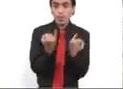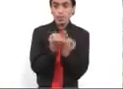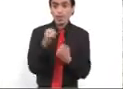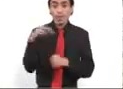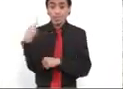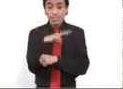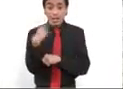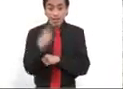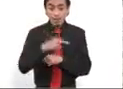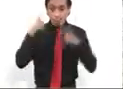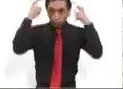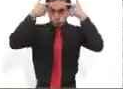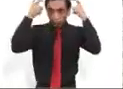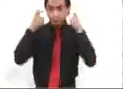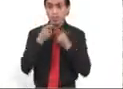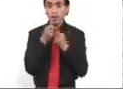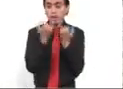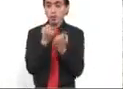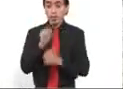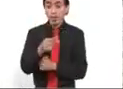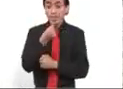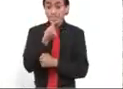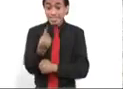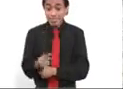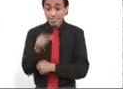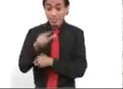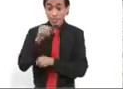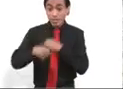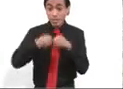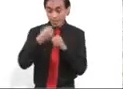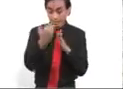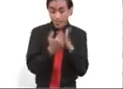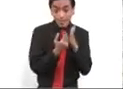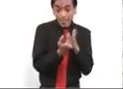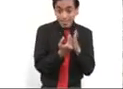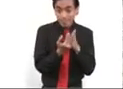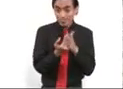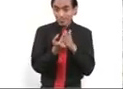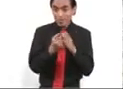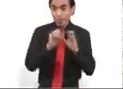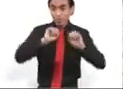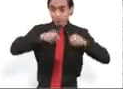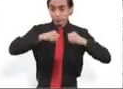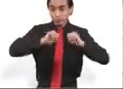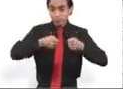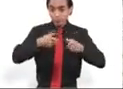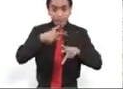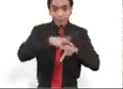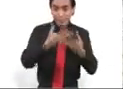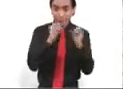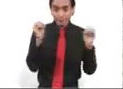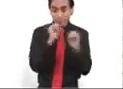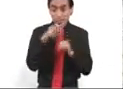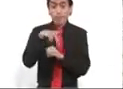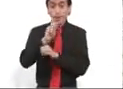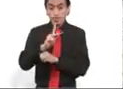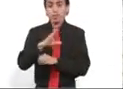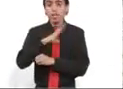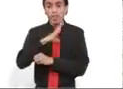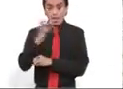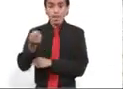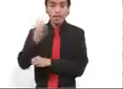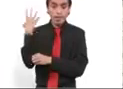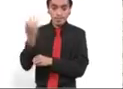pueden ir menores de 12 años en las motocicletas. Pero como dijo la jefa de gobierno, cuando se organizan eventos que tienen una afectación a la